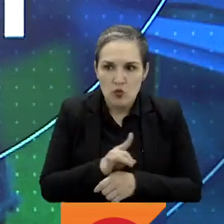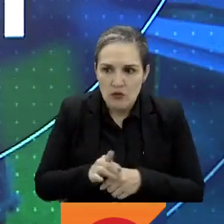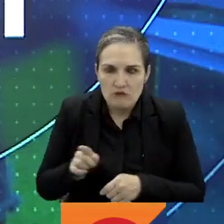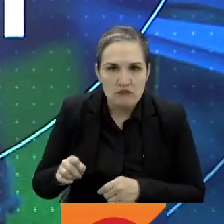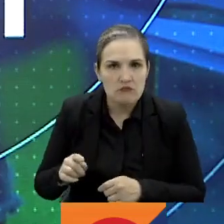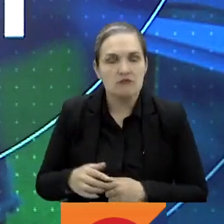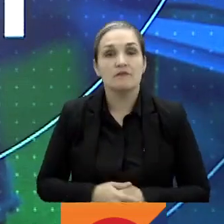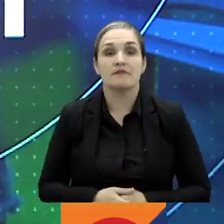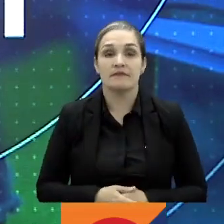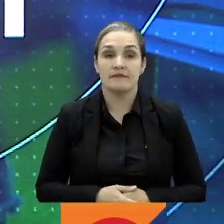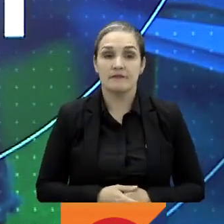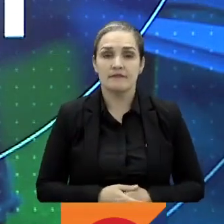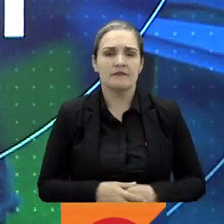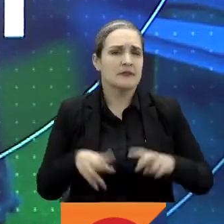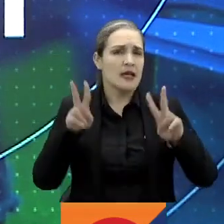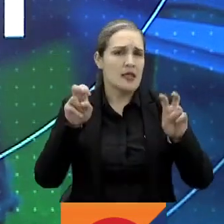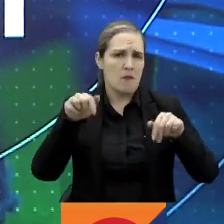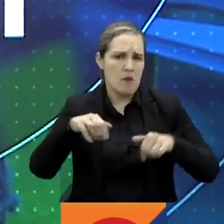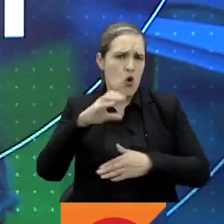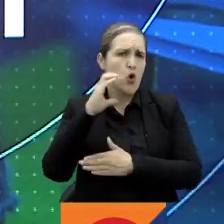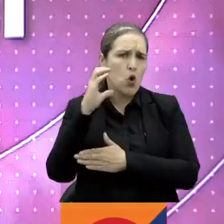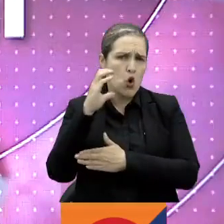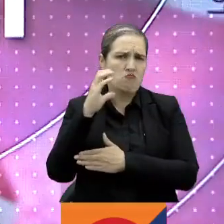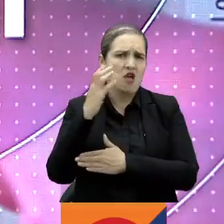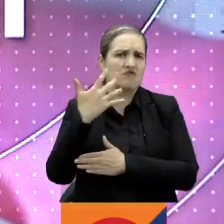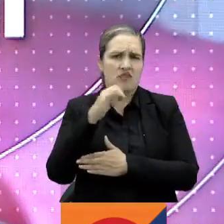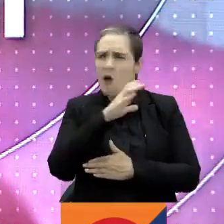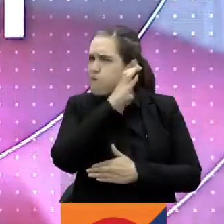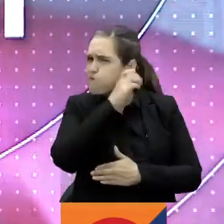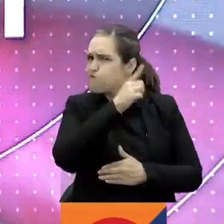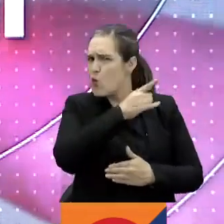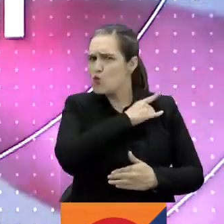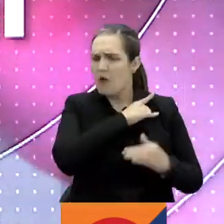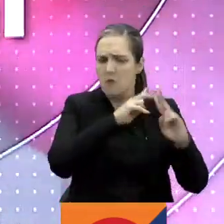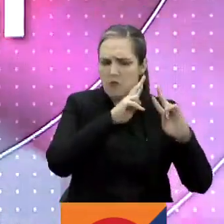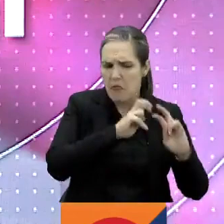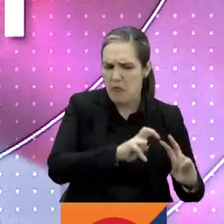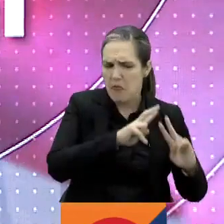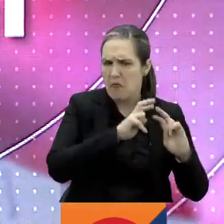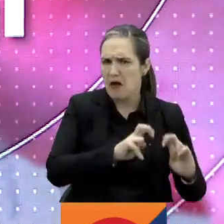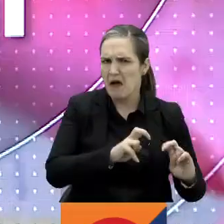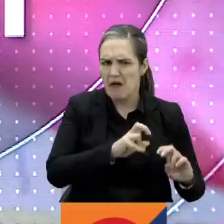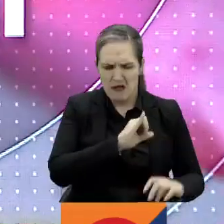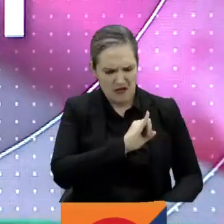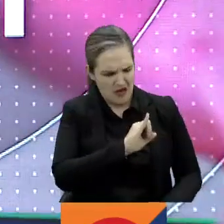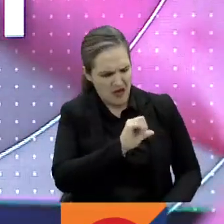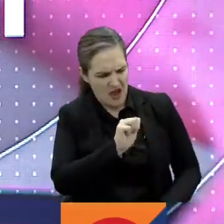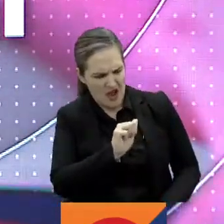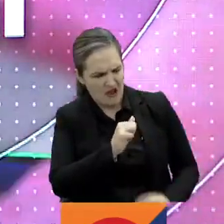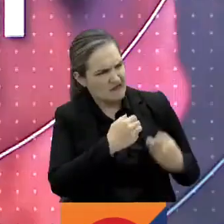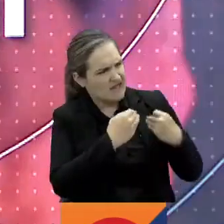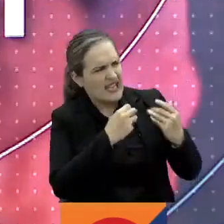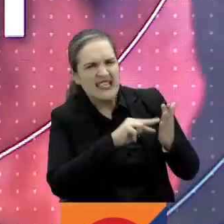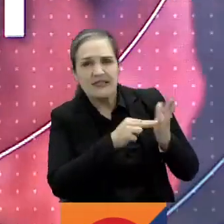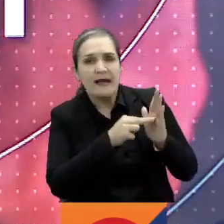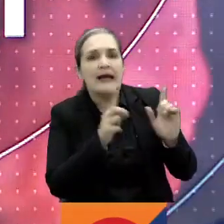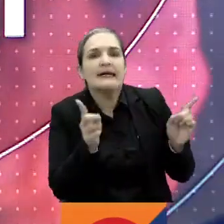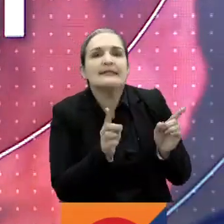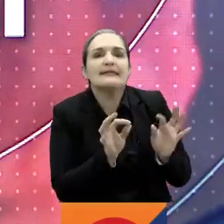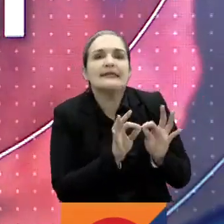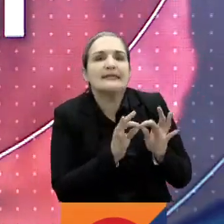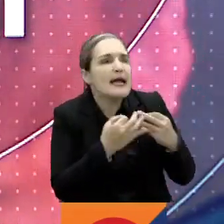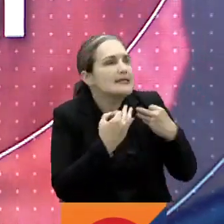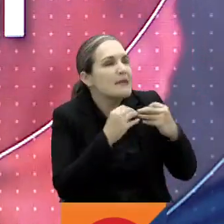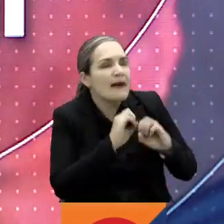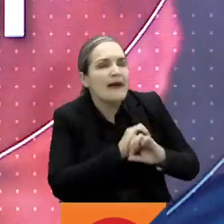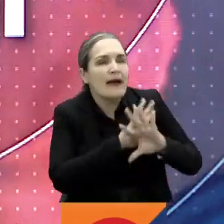En Colombia, el tema de la inteligencia artificial ya se estudia en la academia. Pues hablamos con profesores para entender, en palabras muy sencillas, qué es la inteligencia artificial. Y